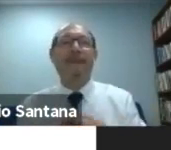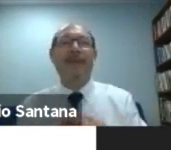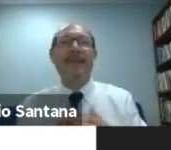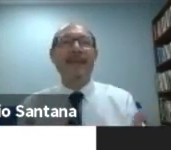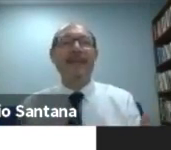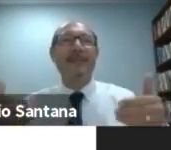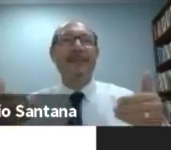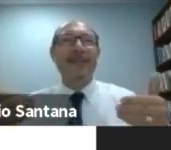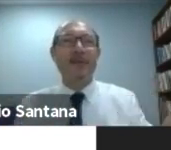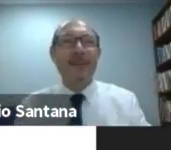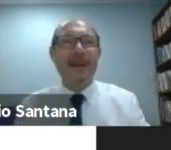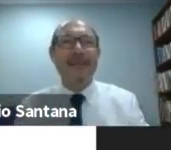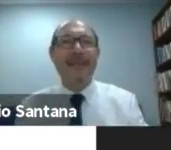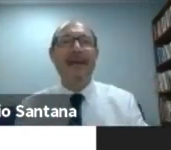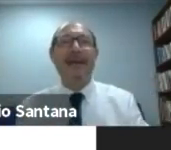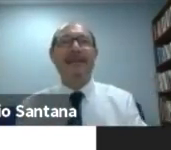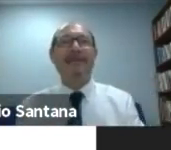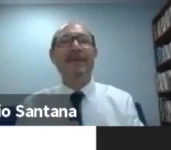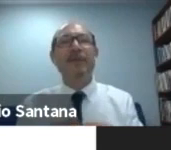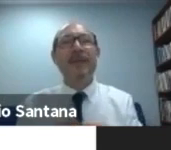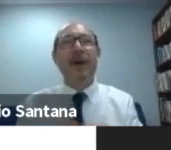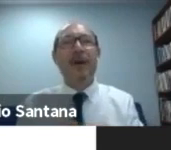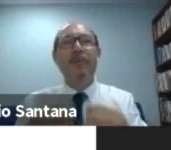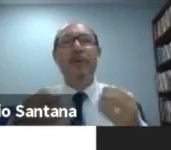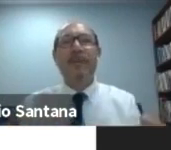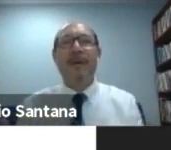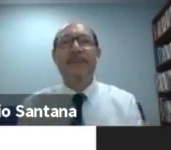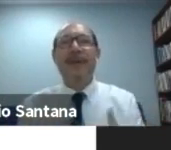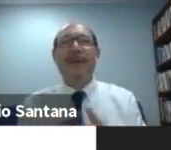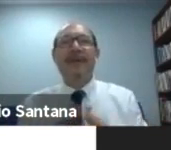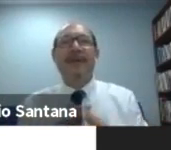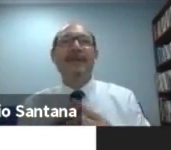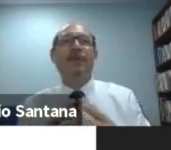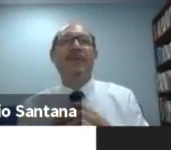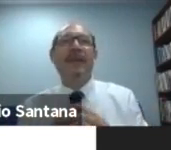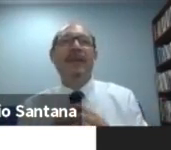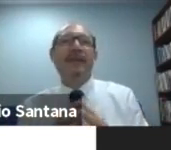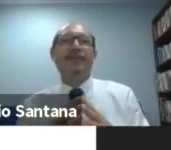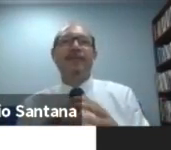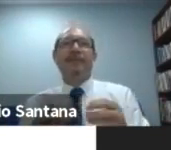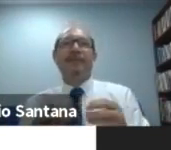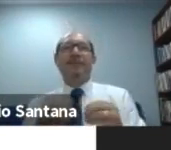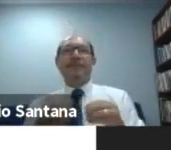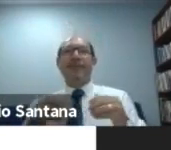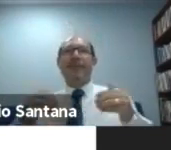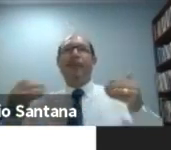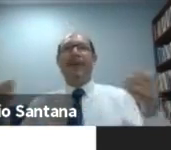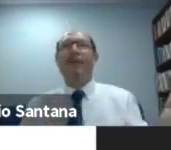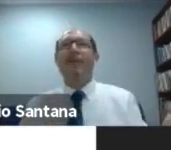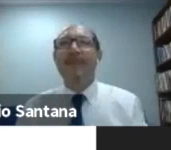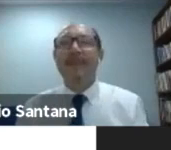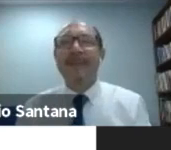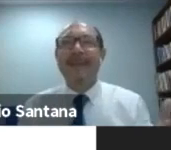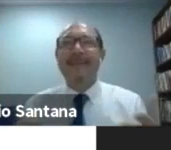donde ingerir 3 comidas al día tal vez no sea un problema, y donde